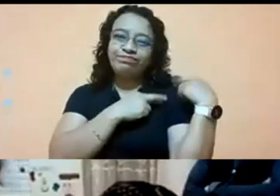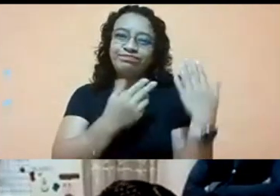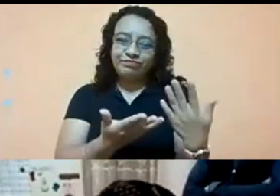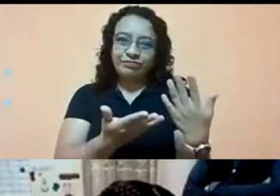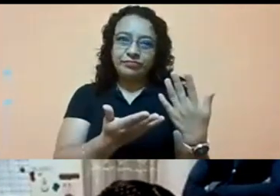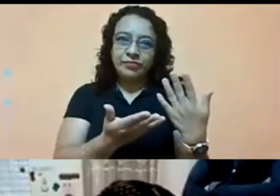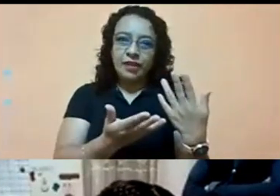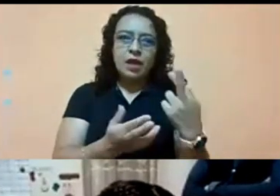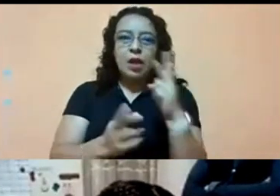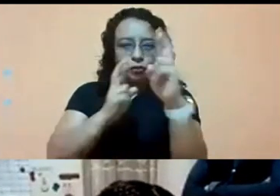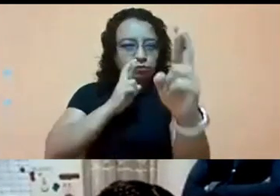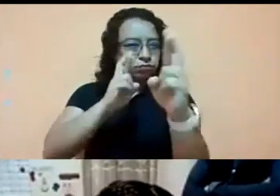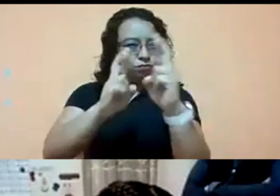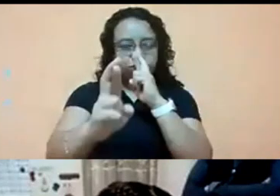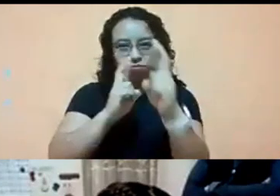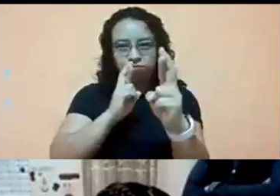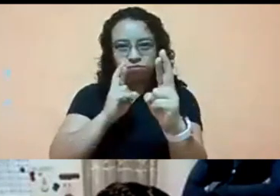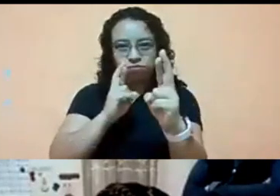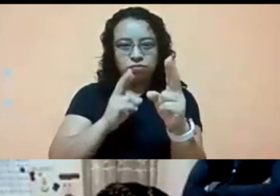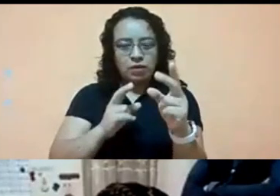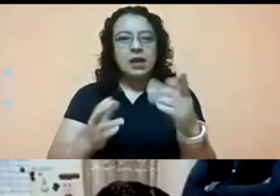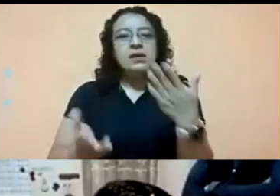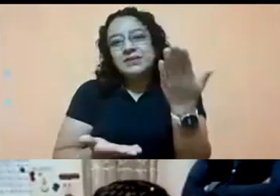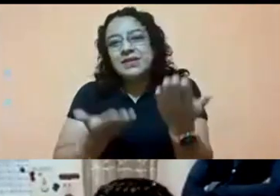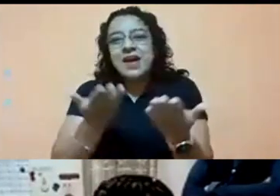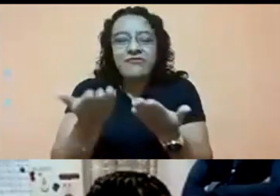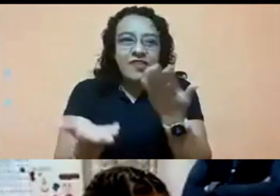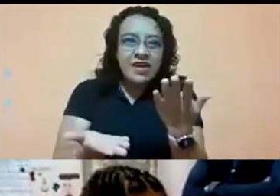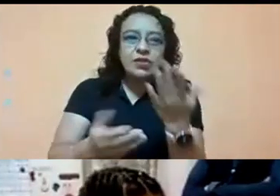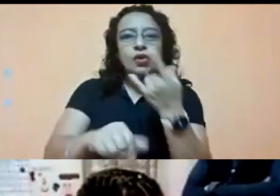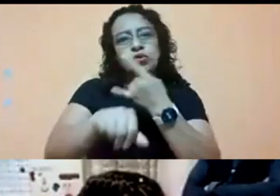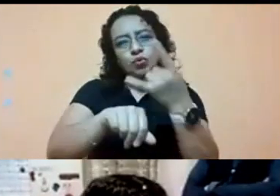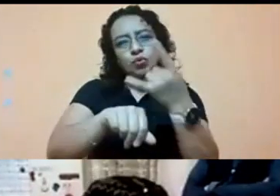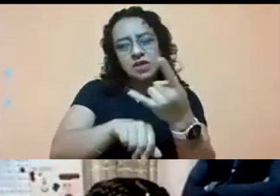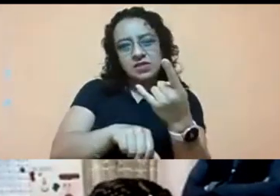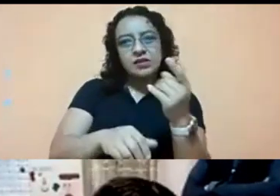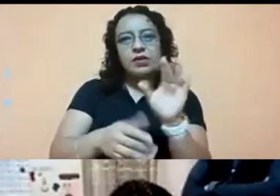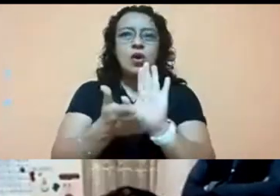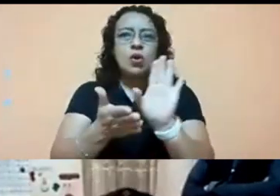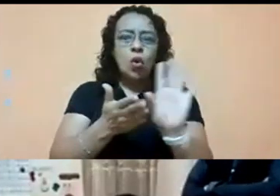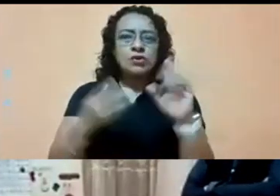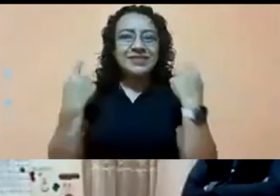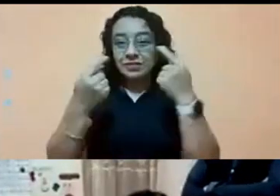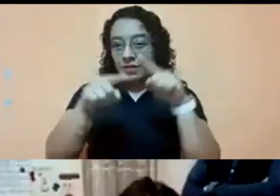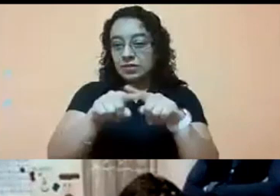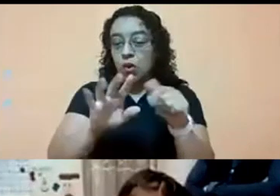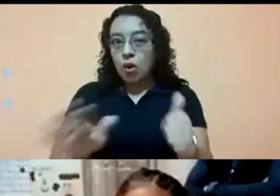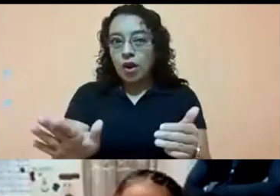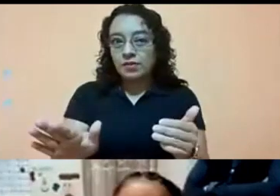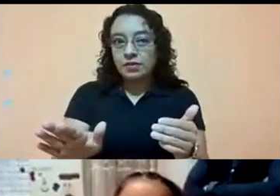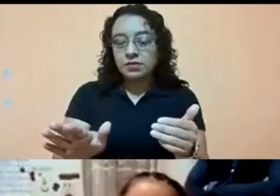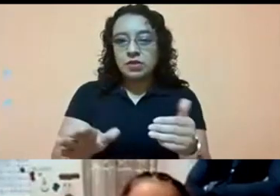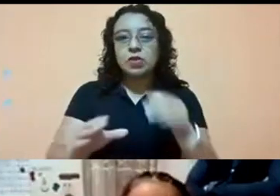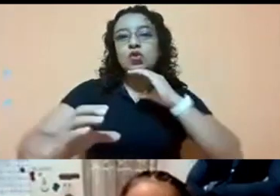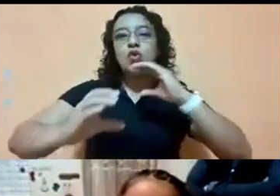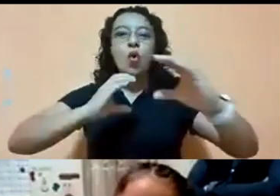de calidad, utilizando herramientas adecuadas como una comunicación asertiva y